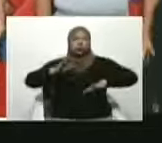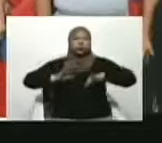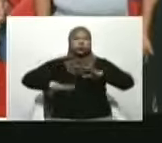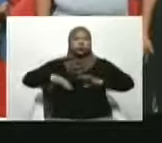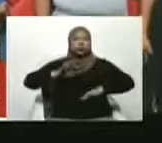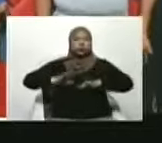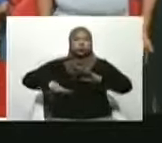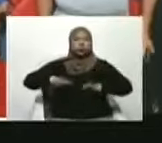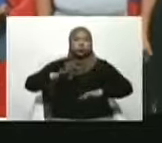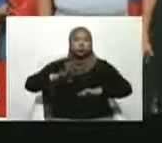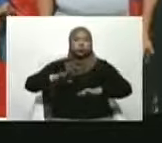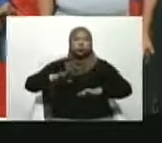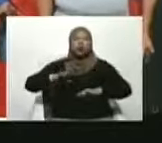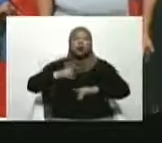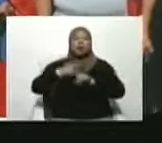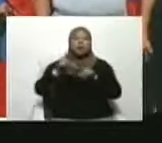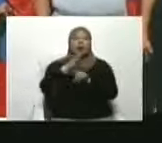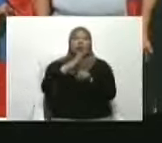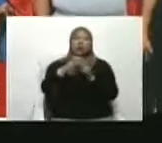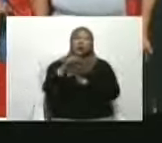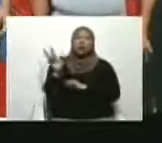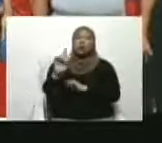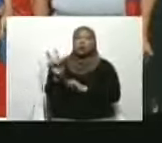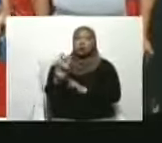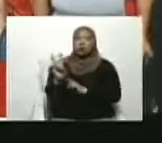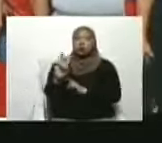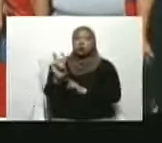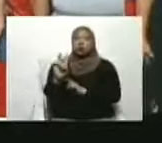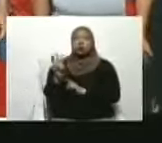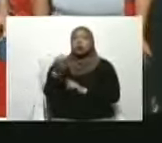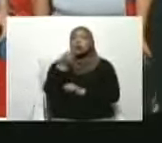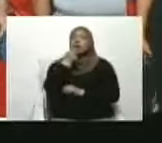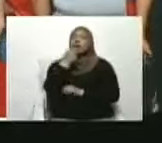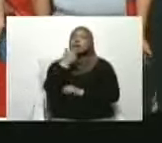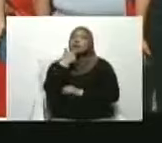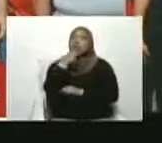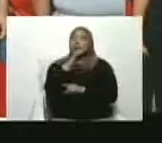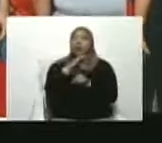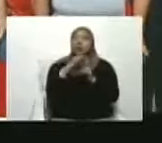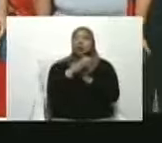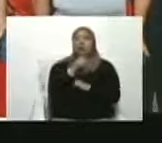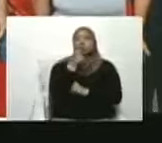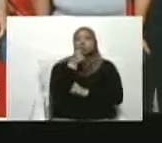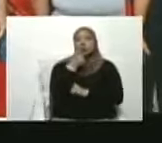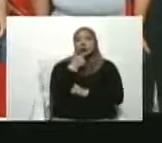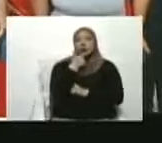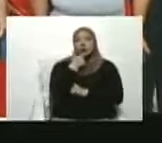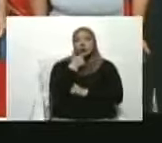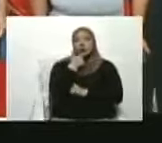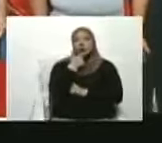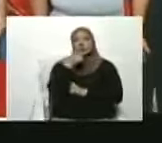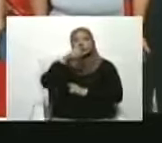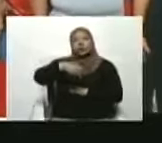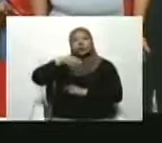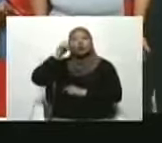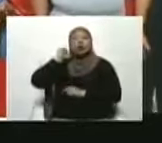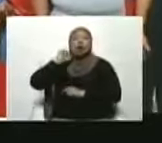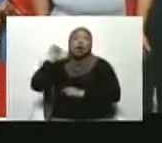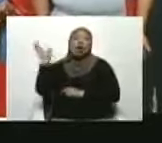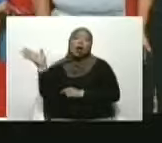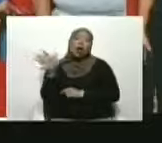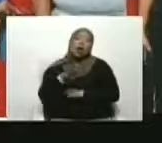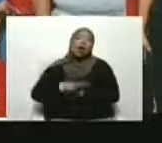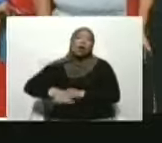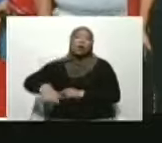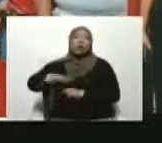Pero la cultura venezolana es extraordinaria y de aquí del Llano